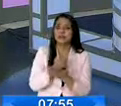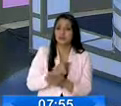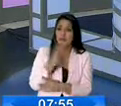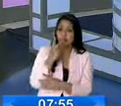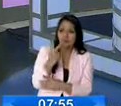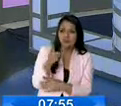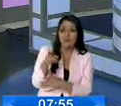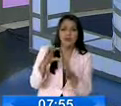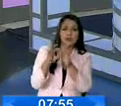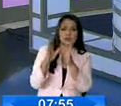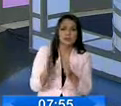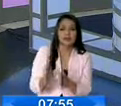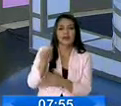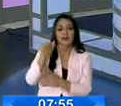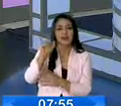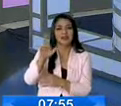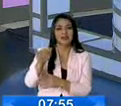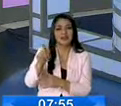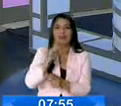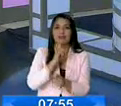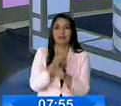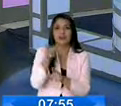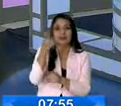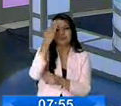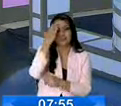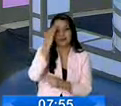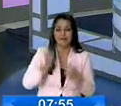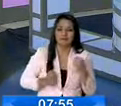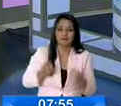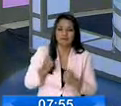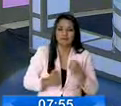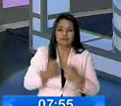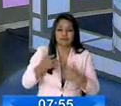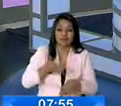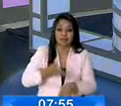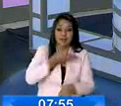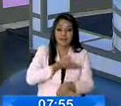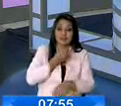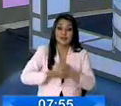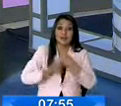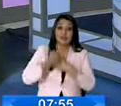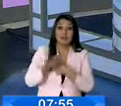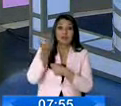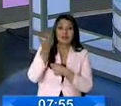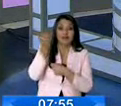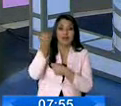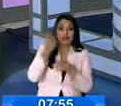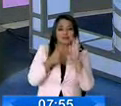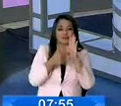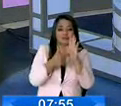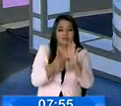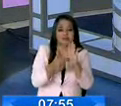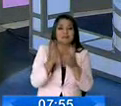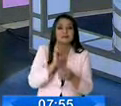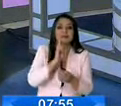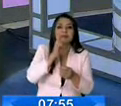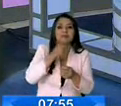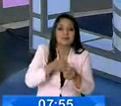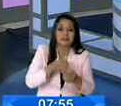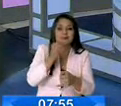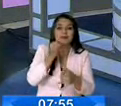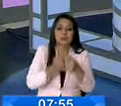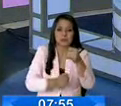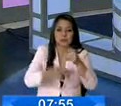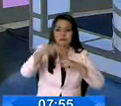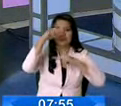para... Ella sí sabe correr, Andreita Orbe. El año anterior estuvo presente esa imagen del año anterior, que ya participó, ¿no?, en las Quito